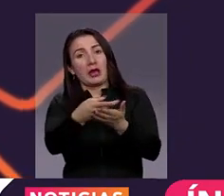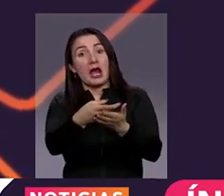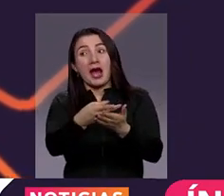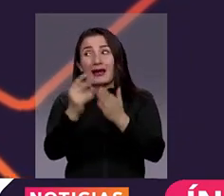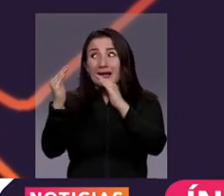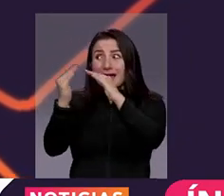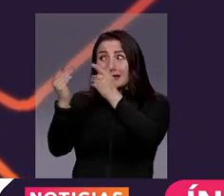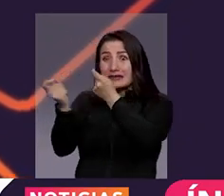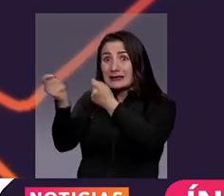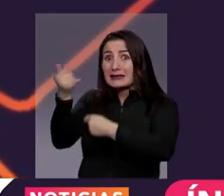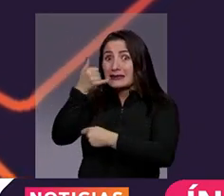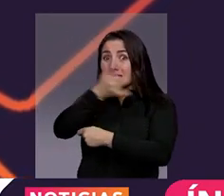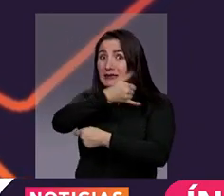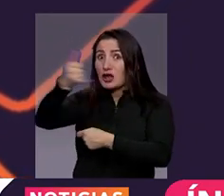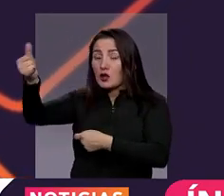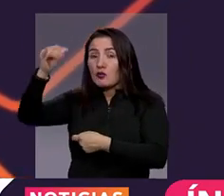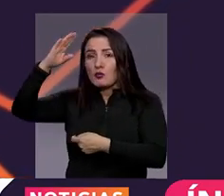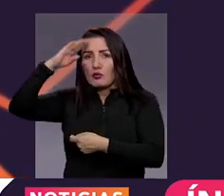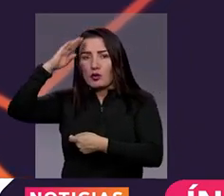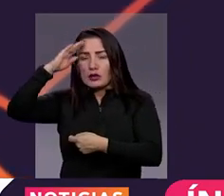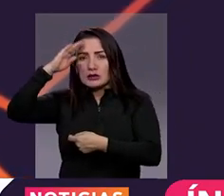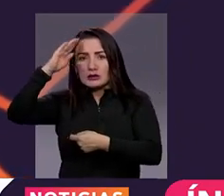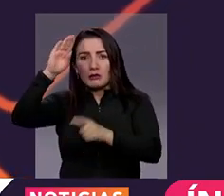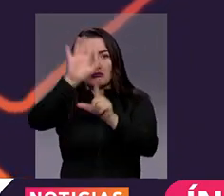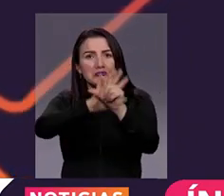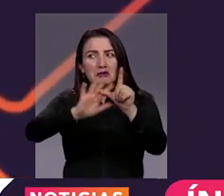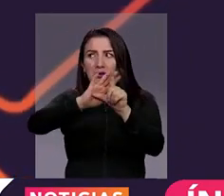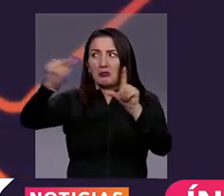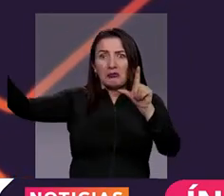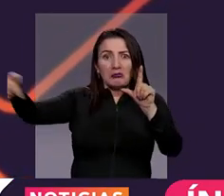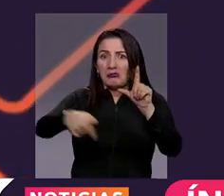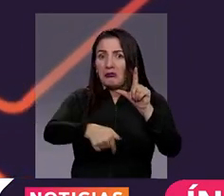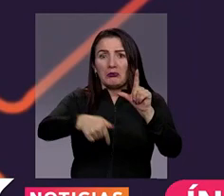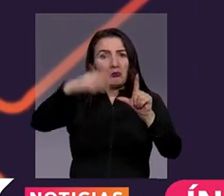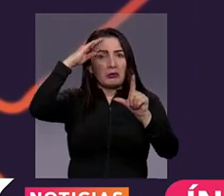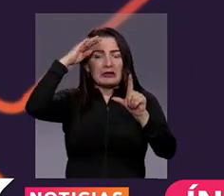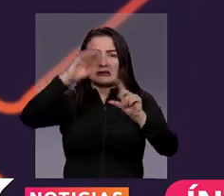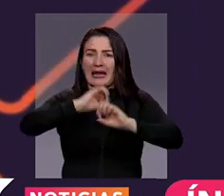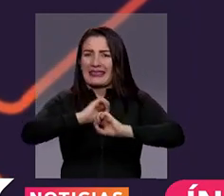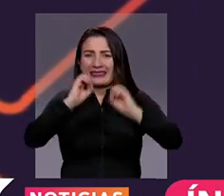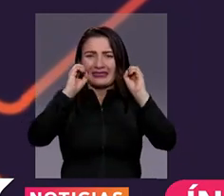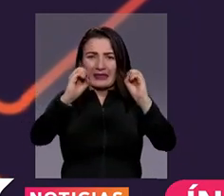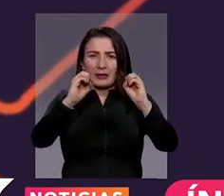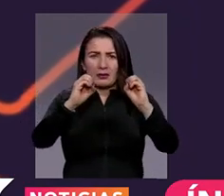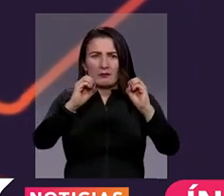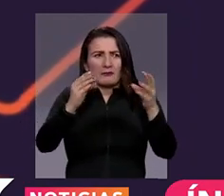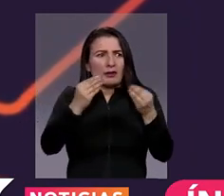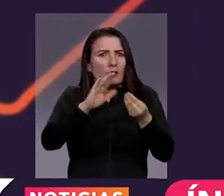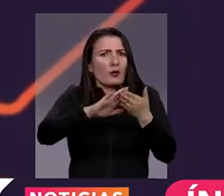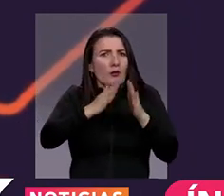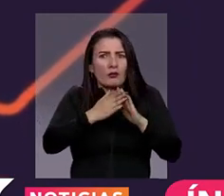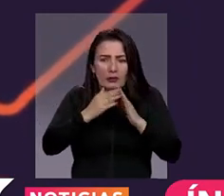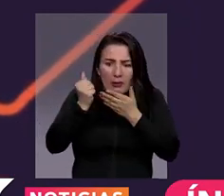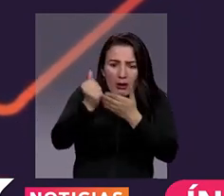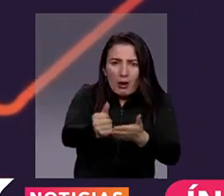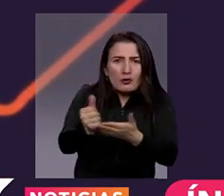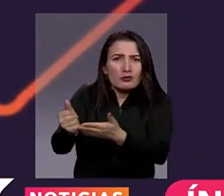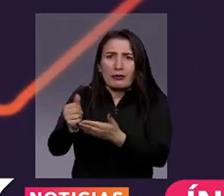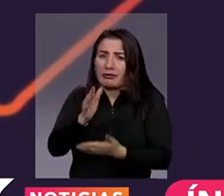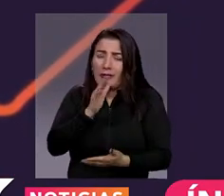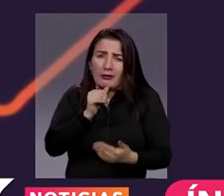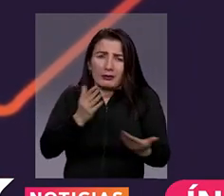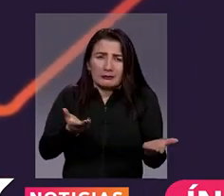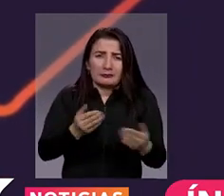que llamar a la policía durante el vídeo nunca seco pero también nos sorprenden la indolencia de la comunidad porque nadie salió a socorrer